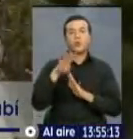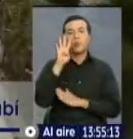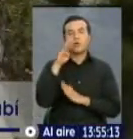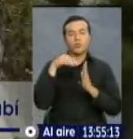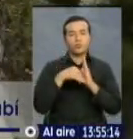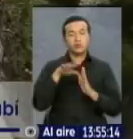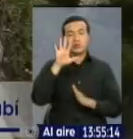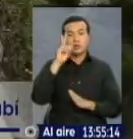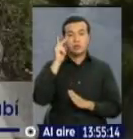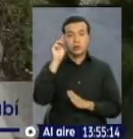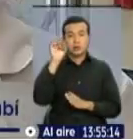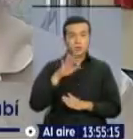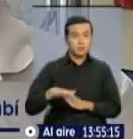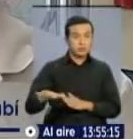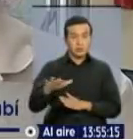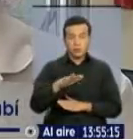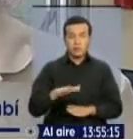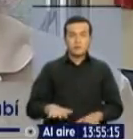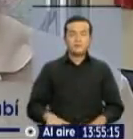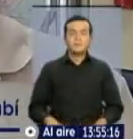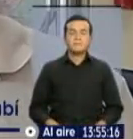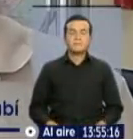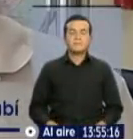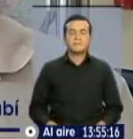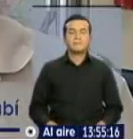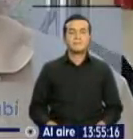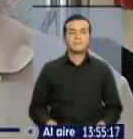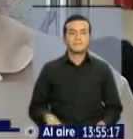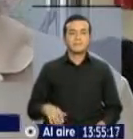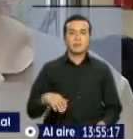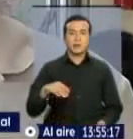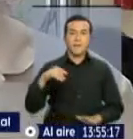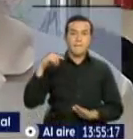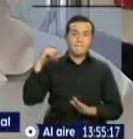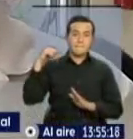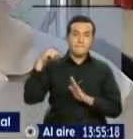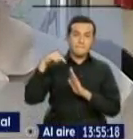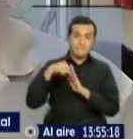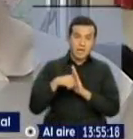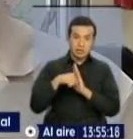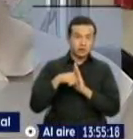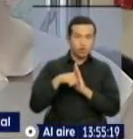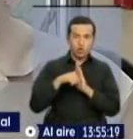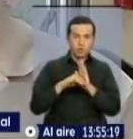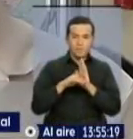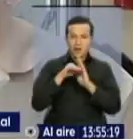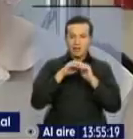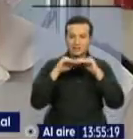4.5 kilómetros. Entonces, mientras más superficial es,